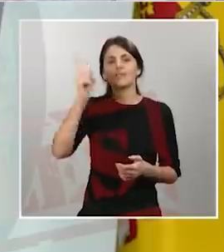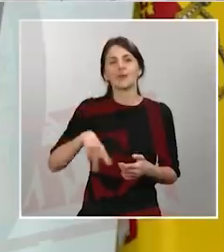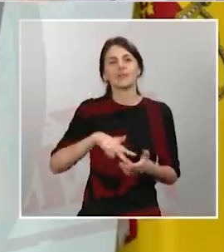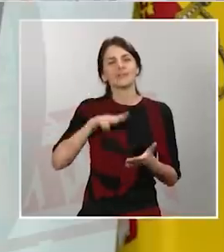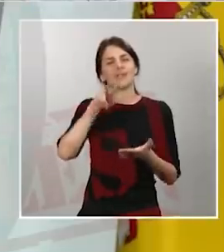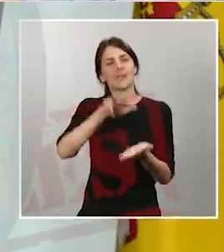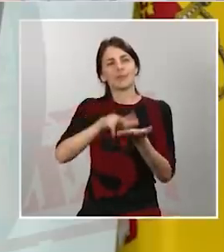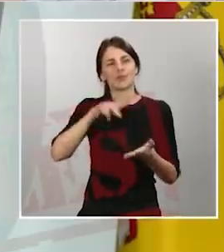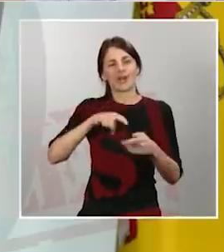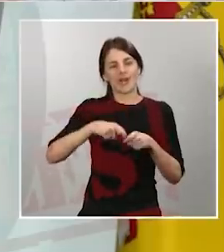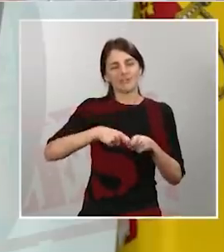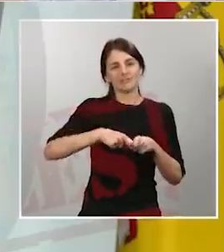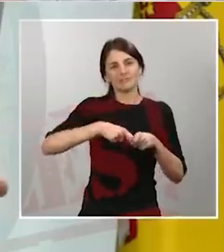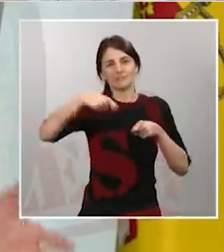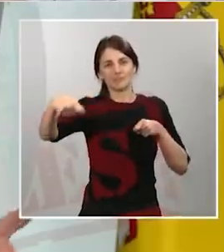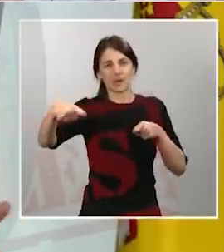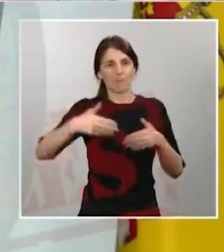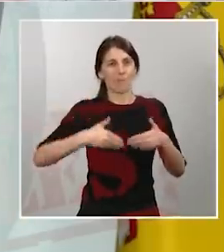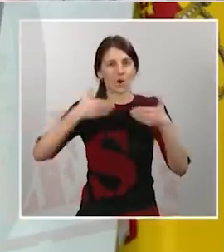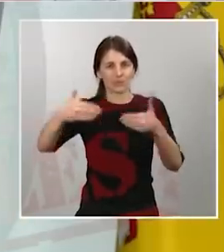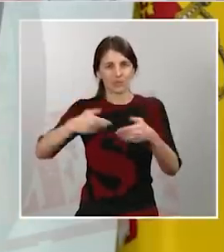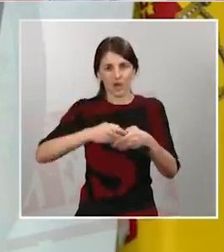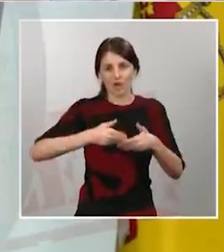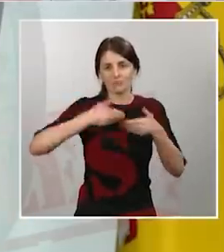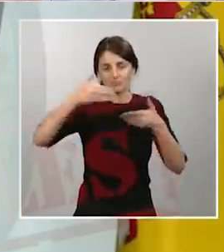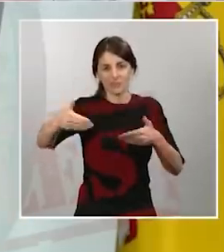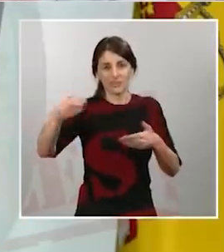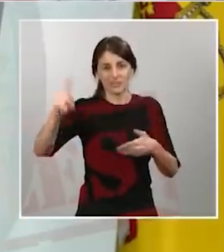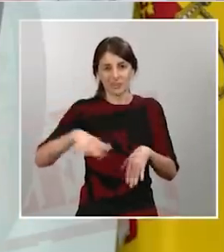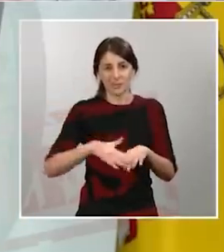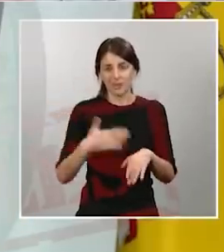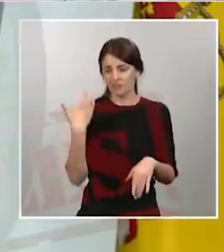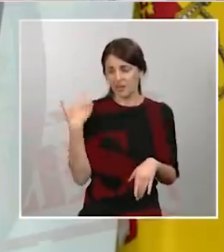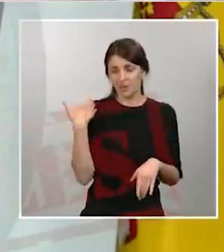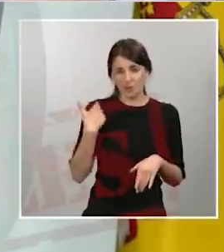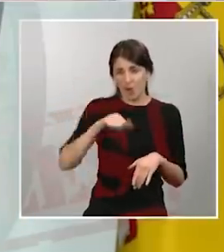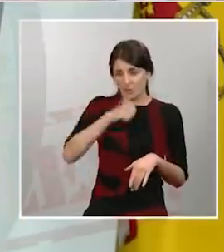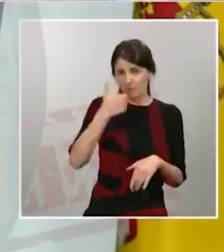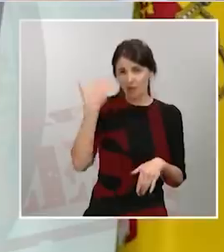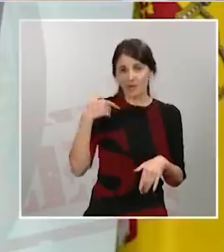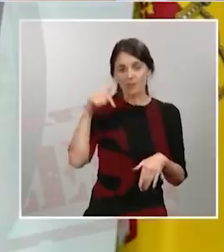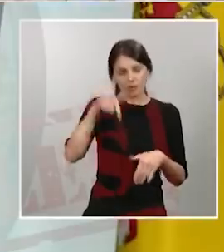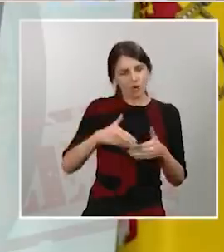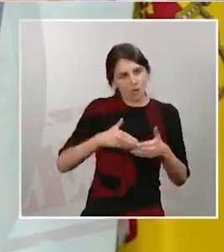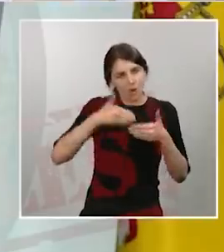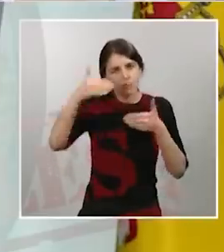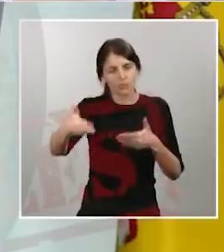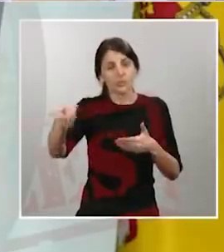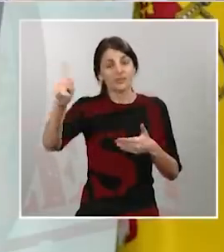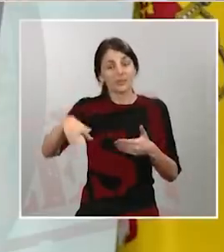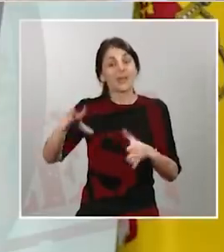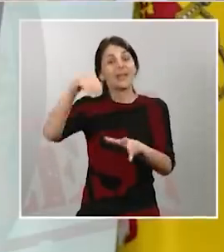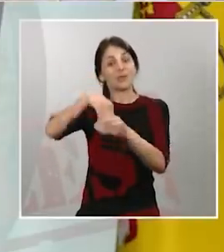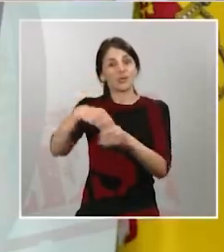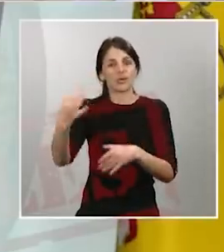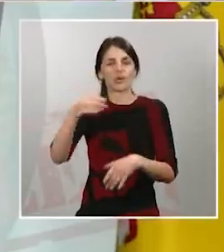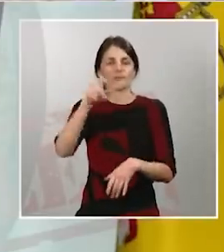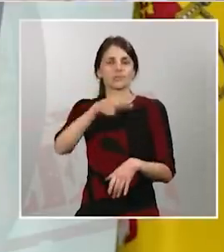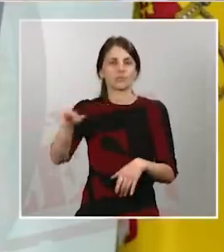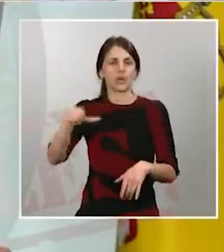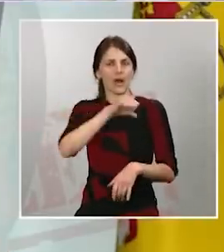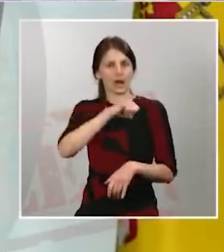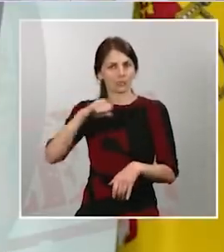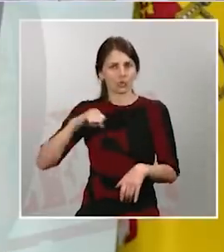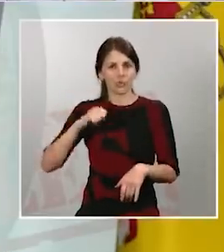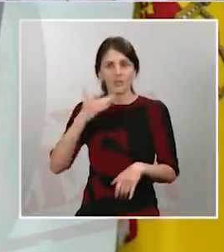alguna persona algún albañil algún cerrajero algún rider algún empleado del hogar algún lo que sea